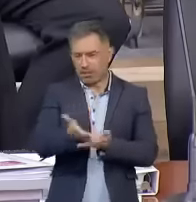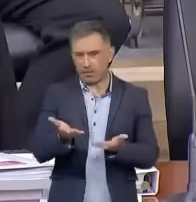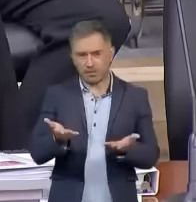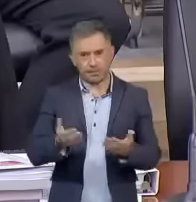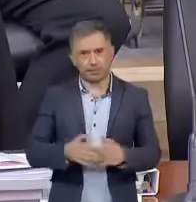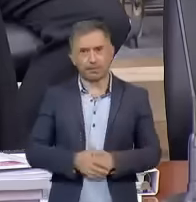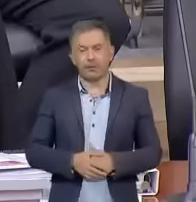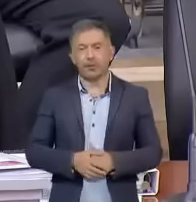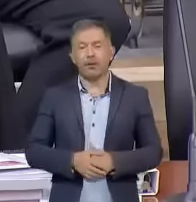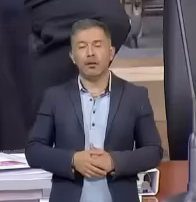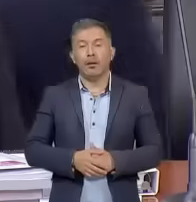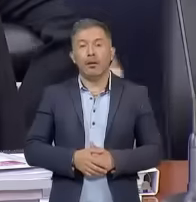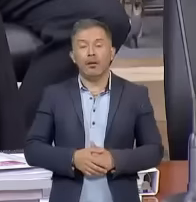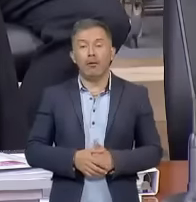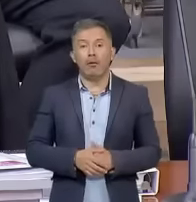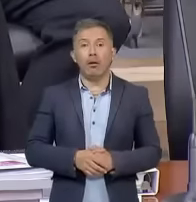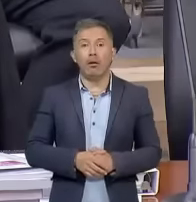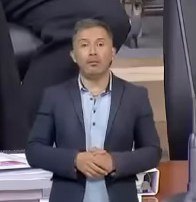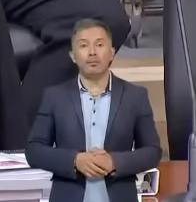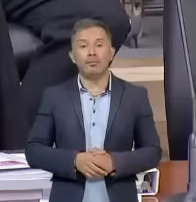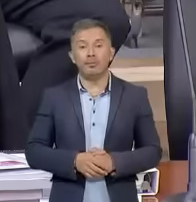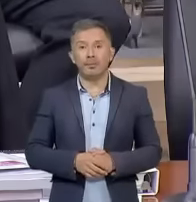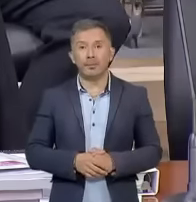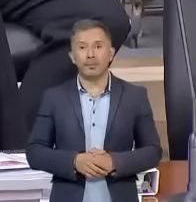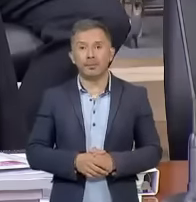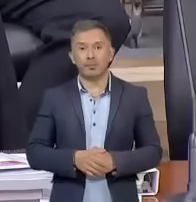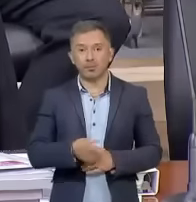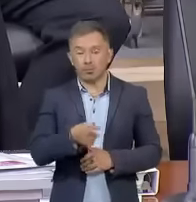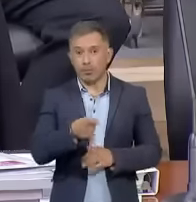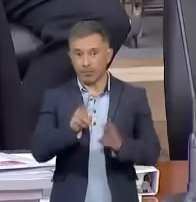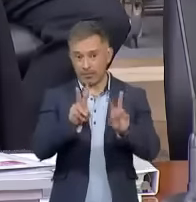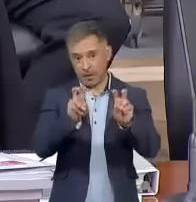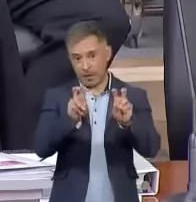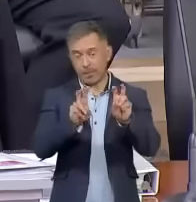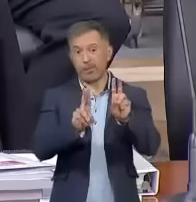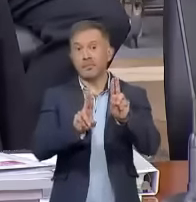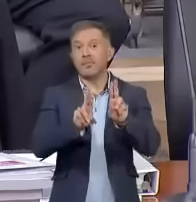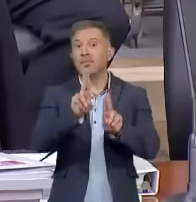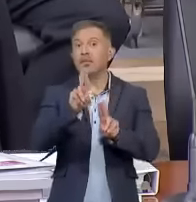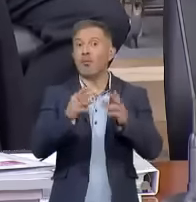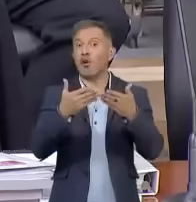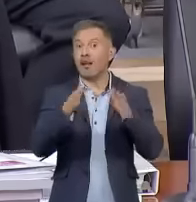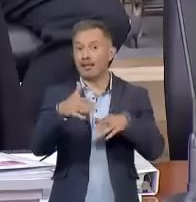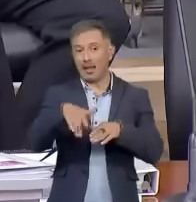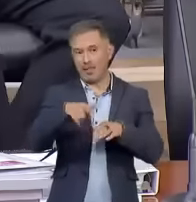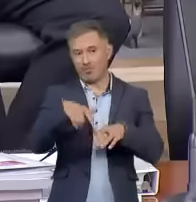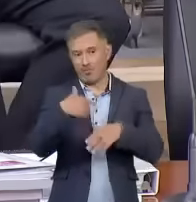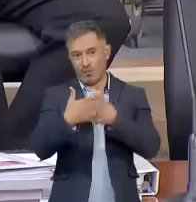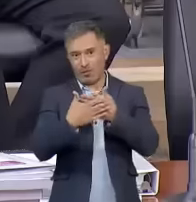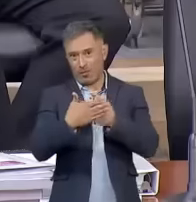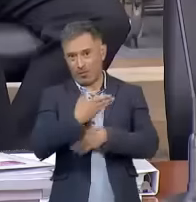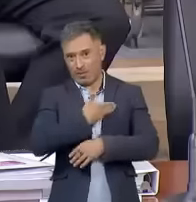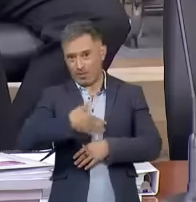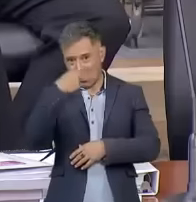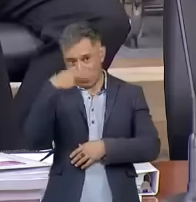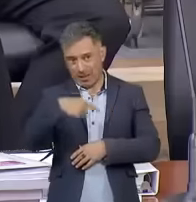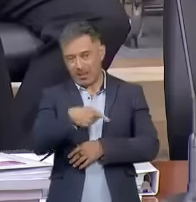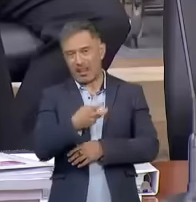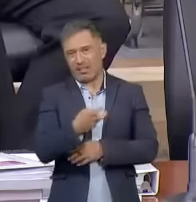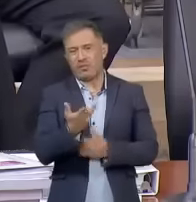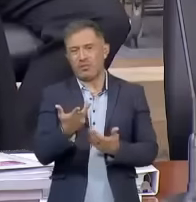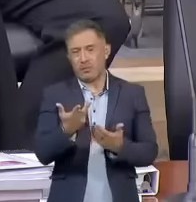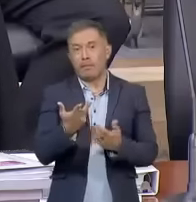juego nada menos que la disputa democrática por la presidencia de la República eso genera